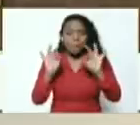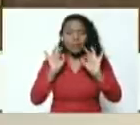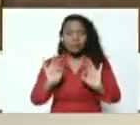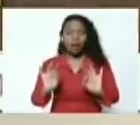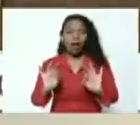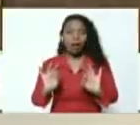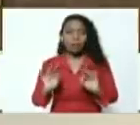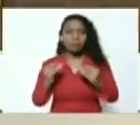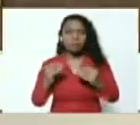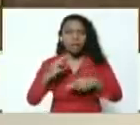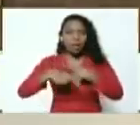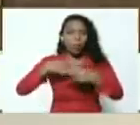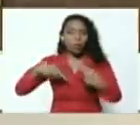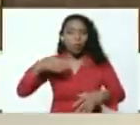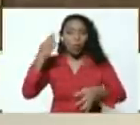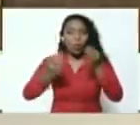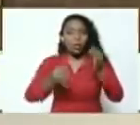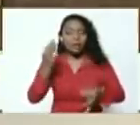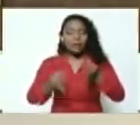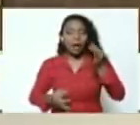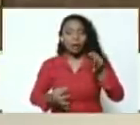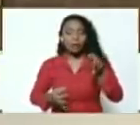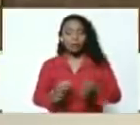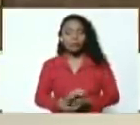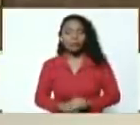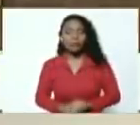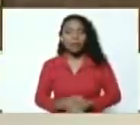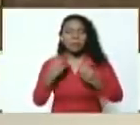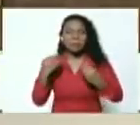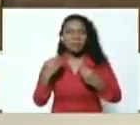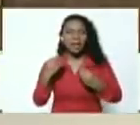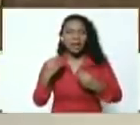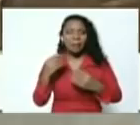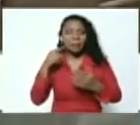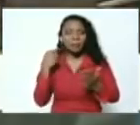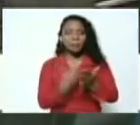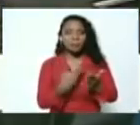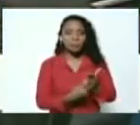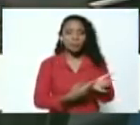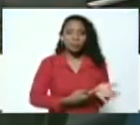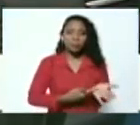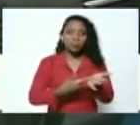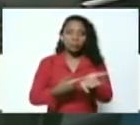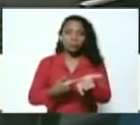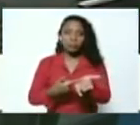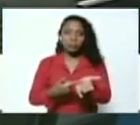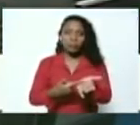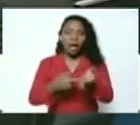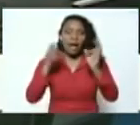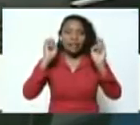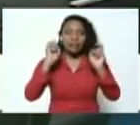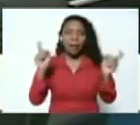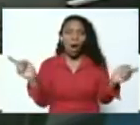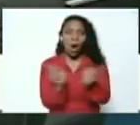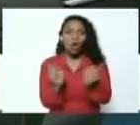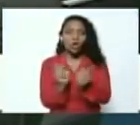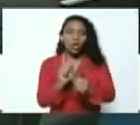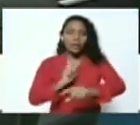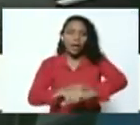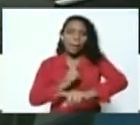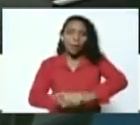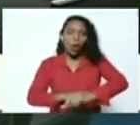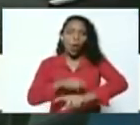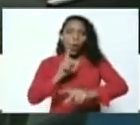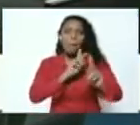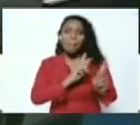especial para la revolución judicial para presentar en el más breve lapso un